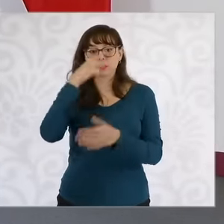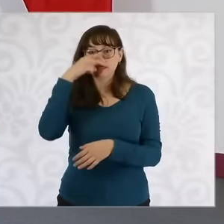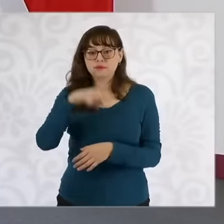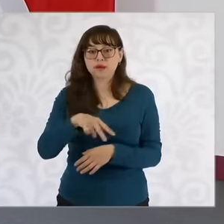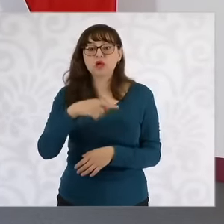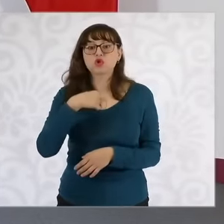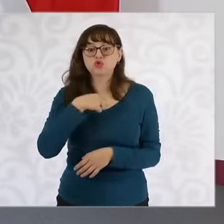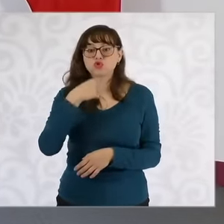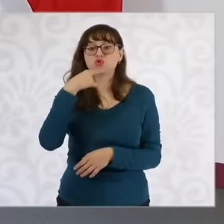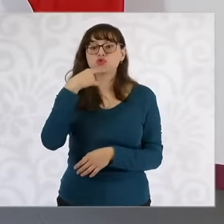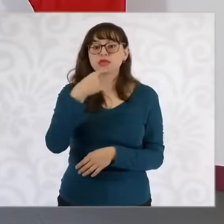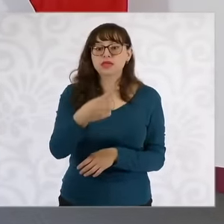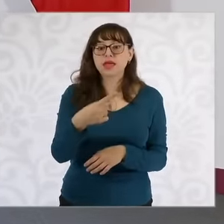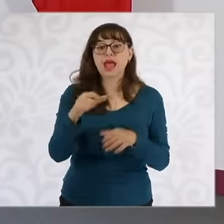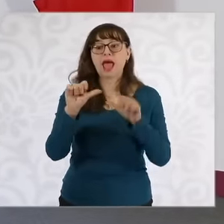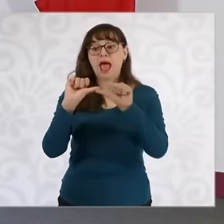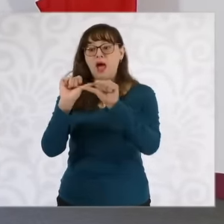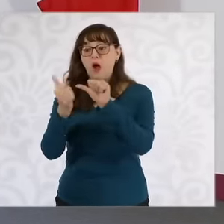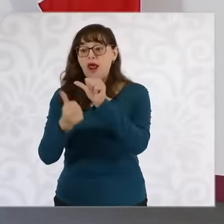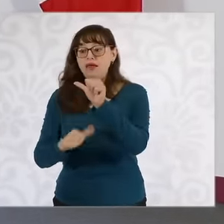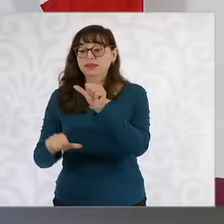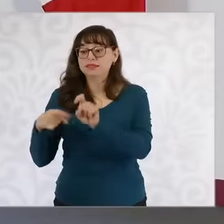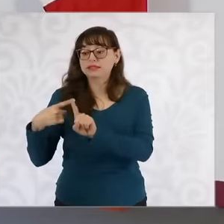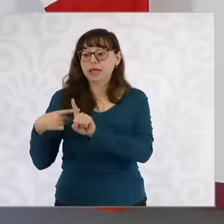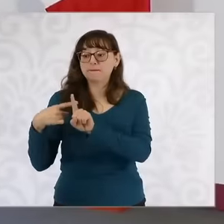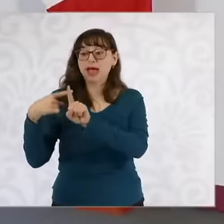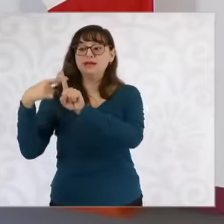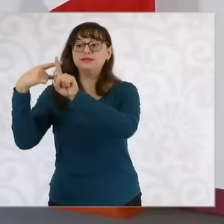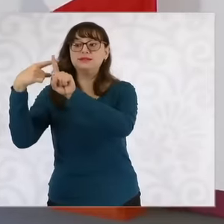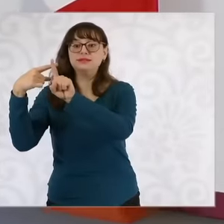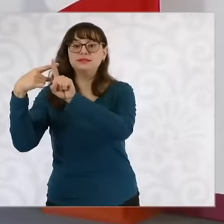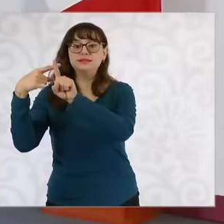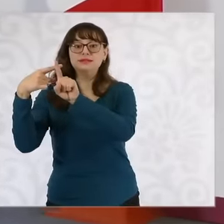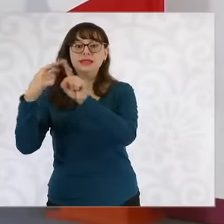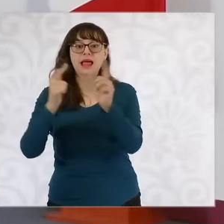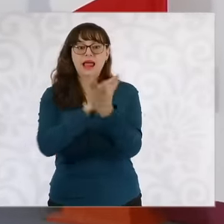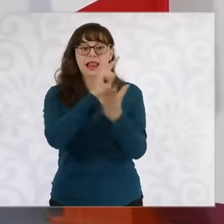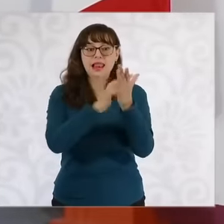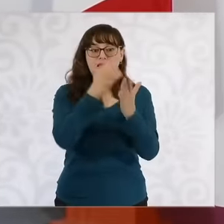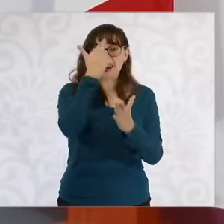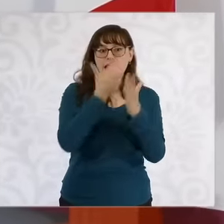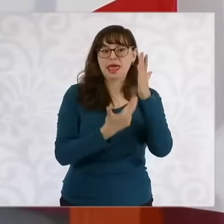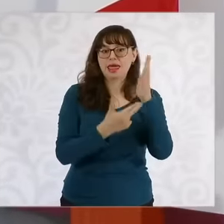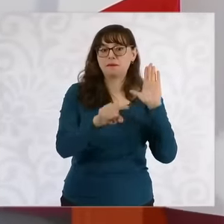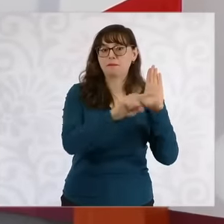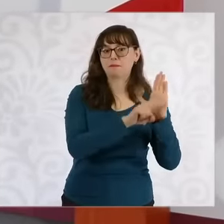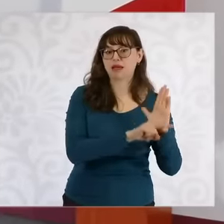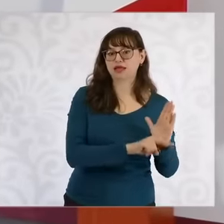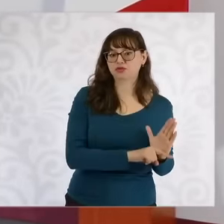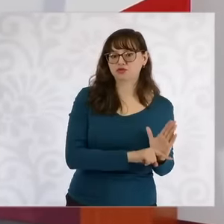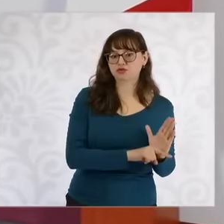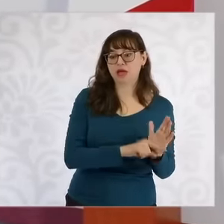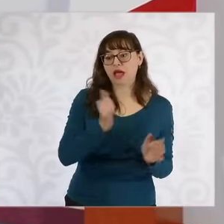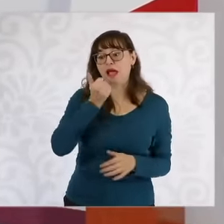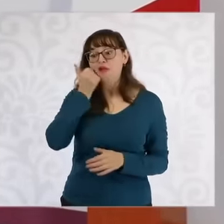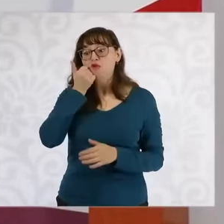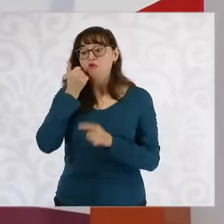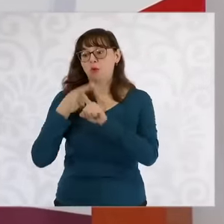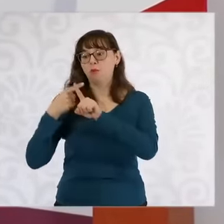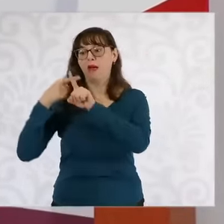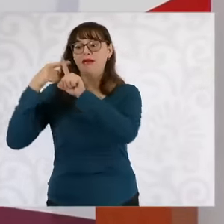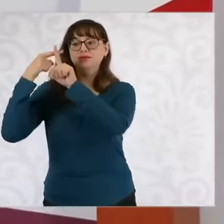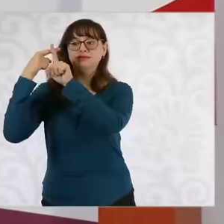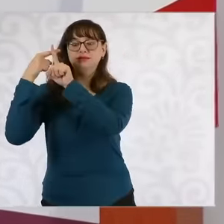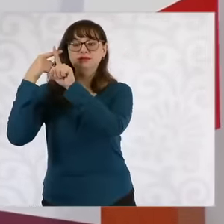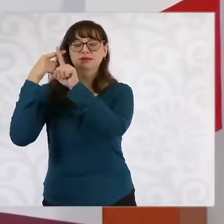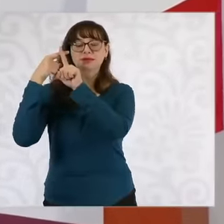un artista más es un delincuente menos, un estudiante más es un delincuente menos. Y es de lo que